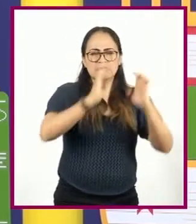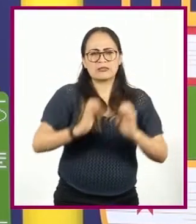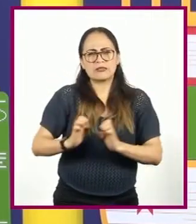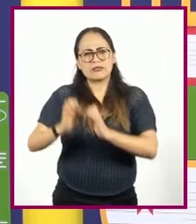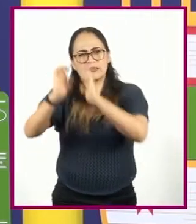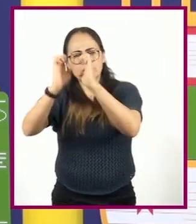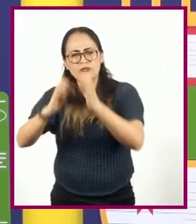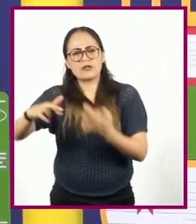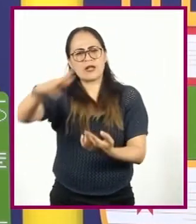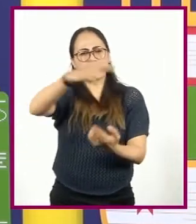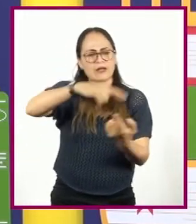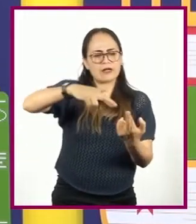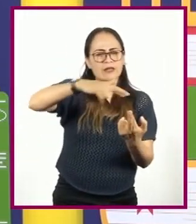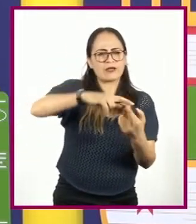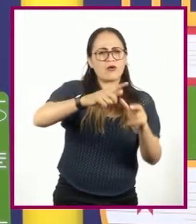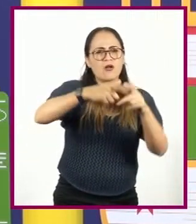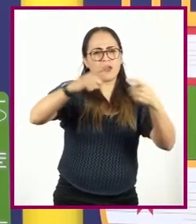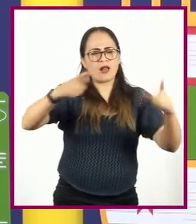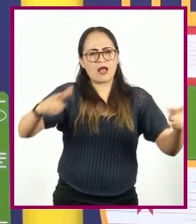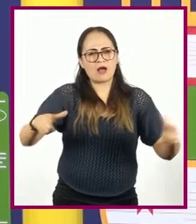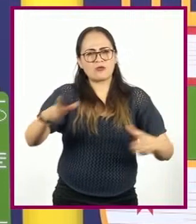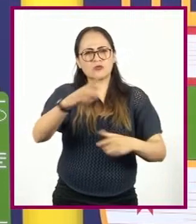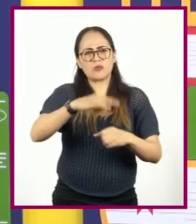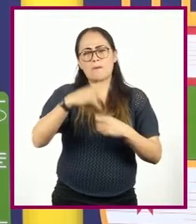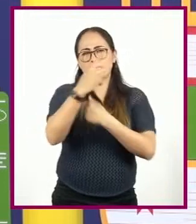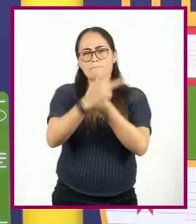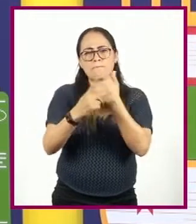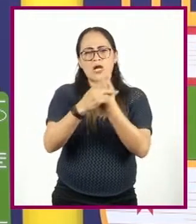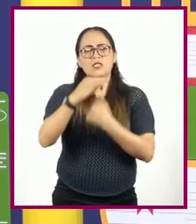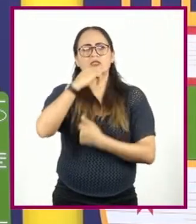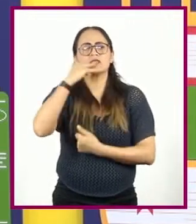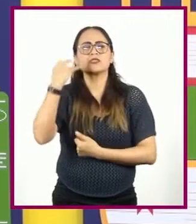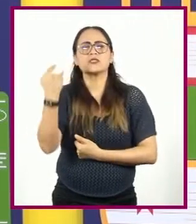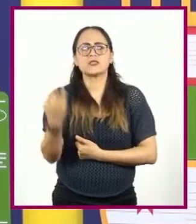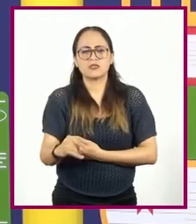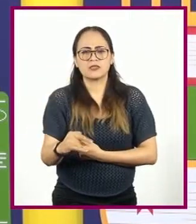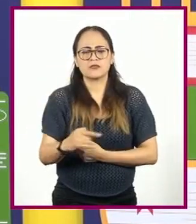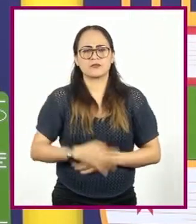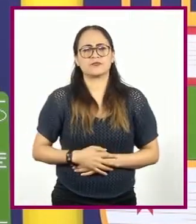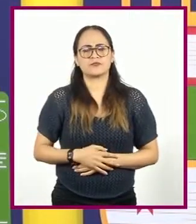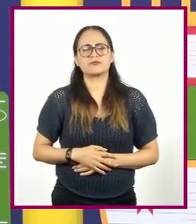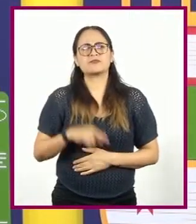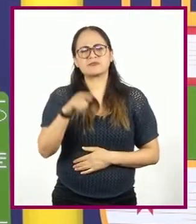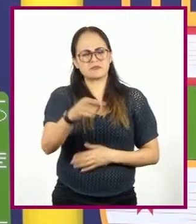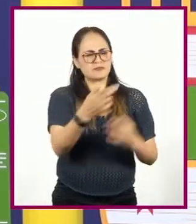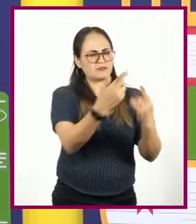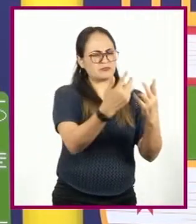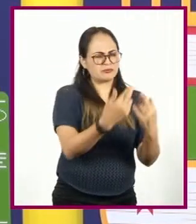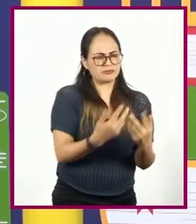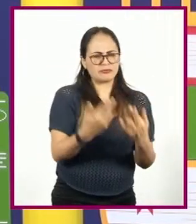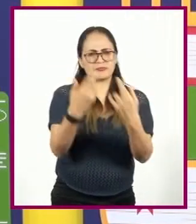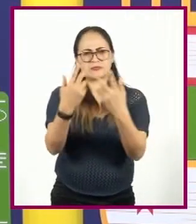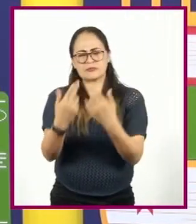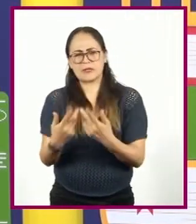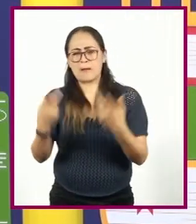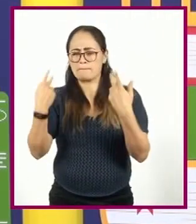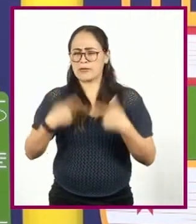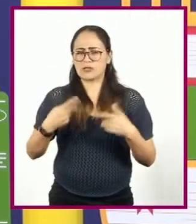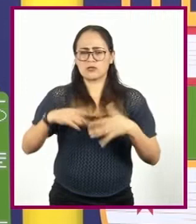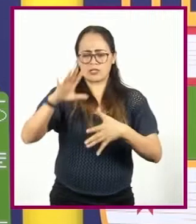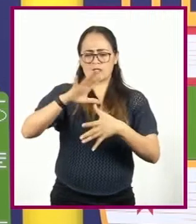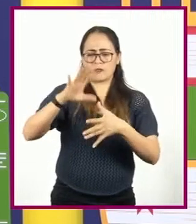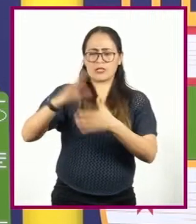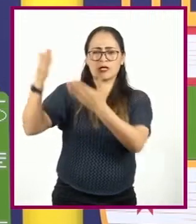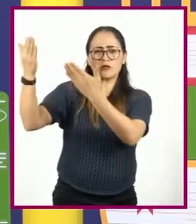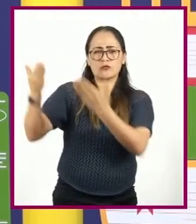la región de los lagos en Chile. Estos restos sugieren que los americanos más antiguos se asentaron